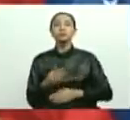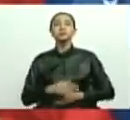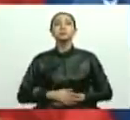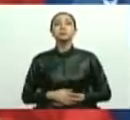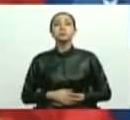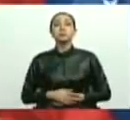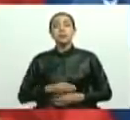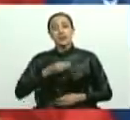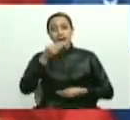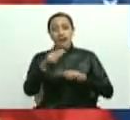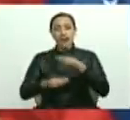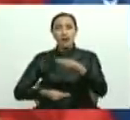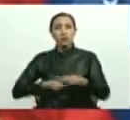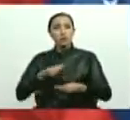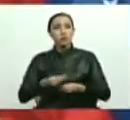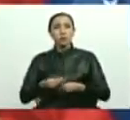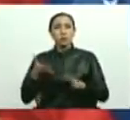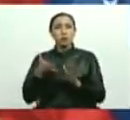acciones de carácter